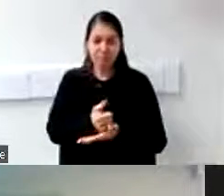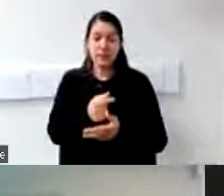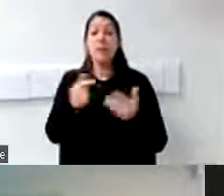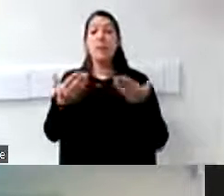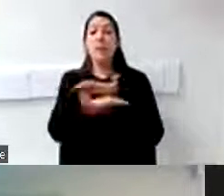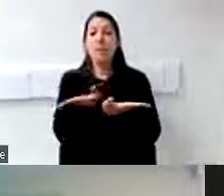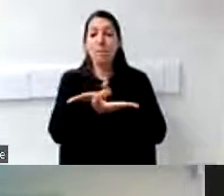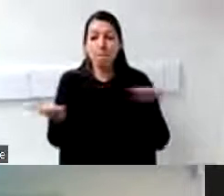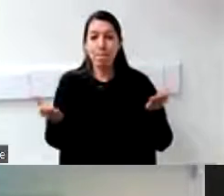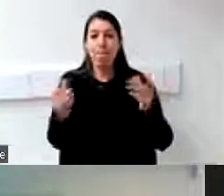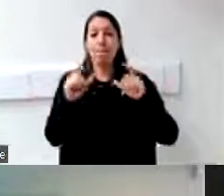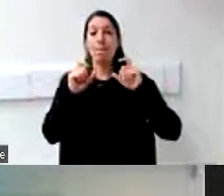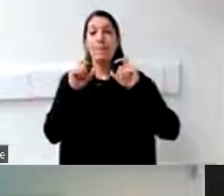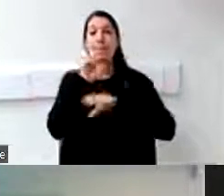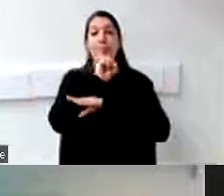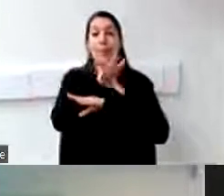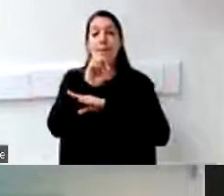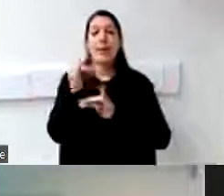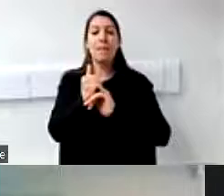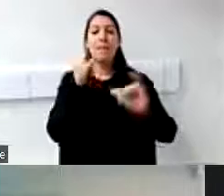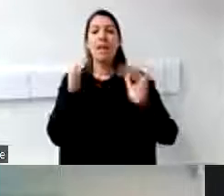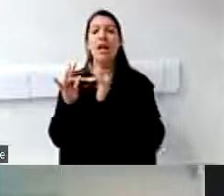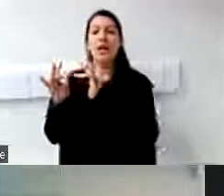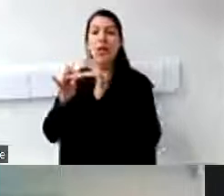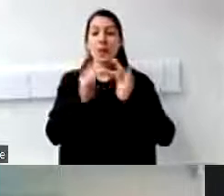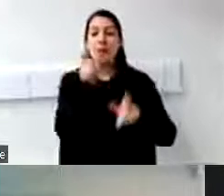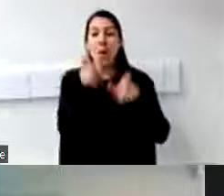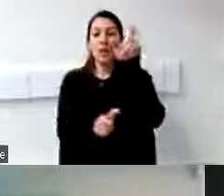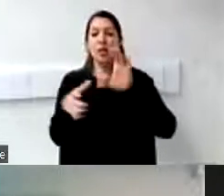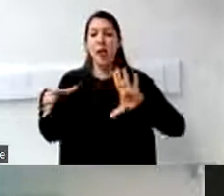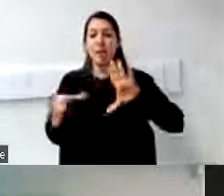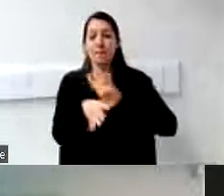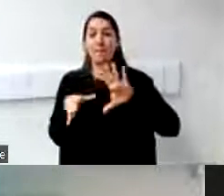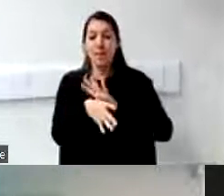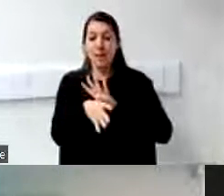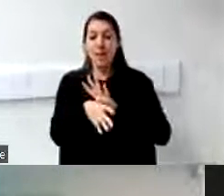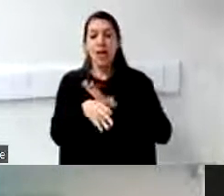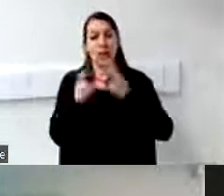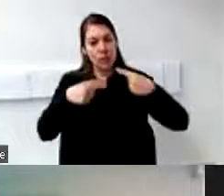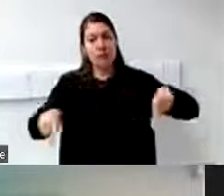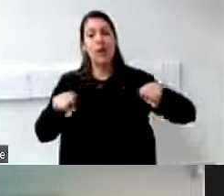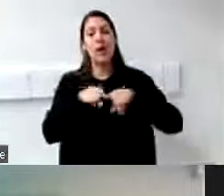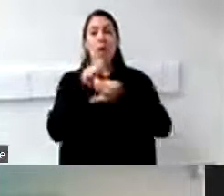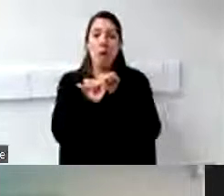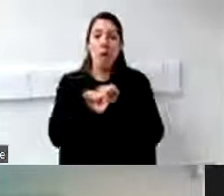ir también los mails de contacto de la gente del MIDES, un poco para que puedan de alguna manera